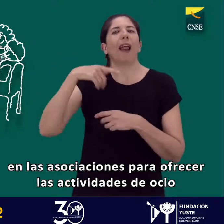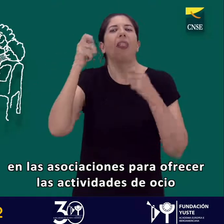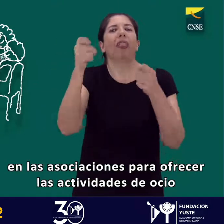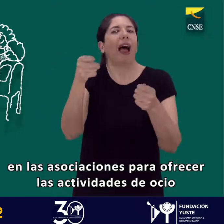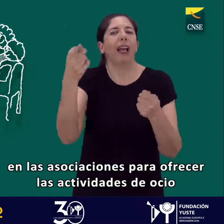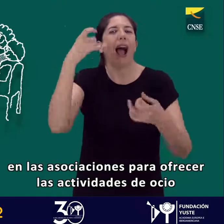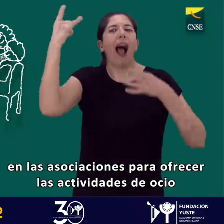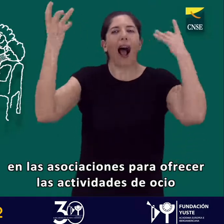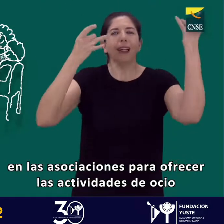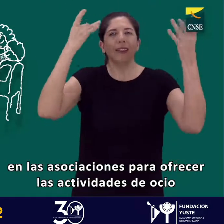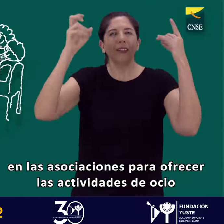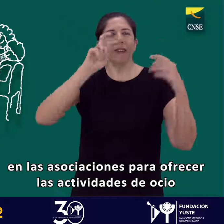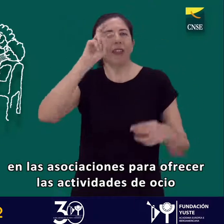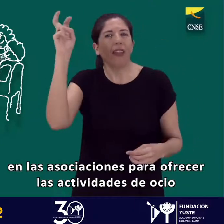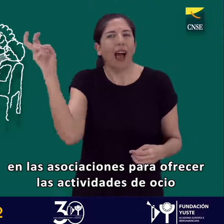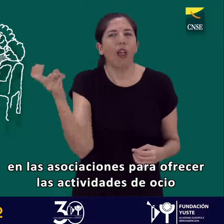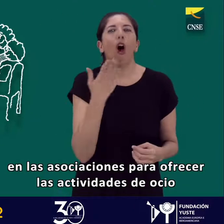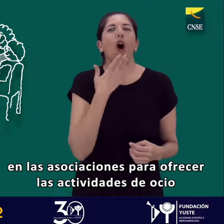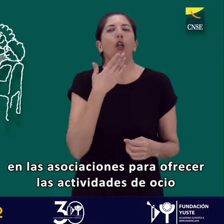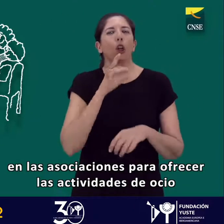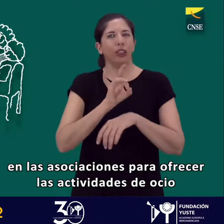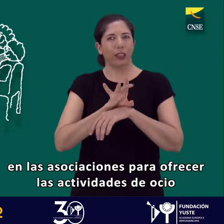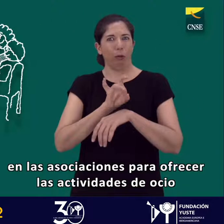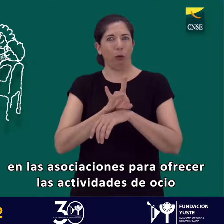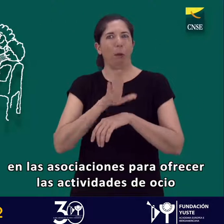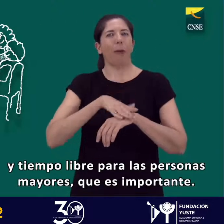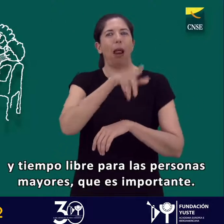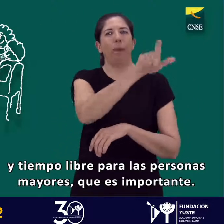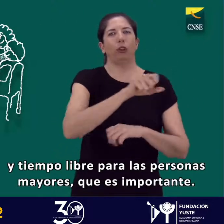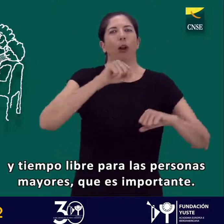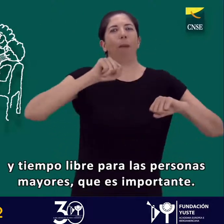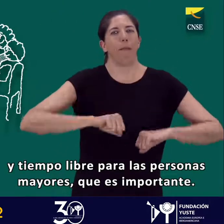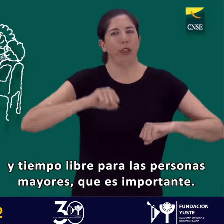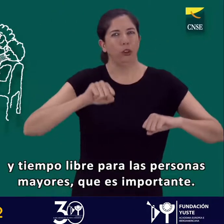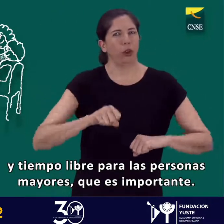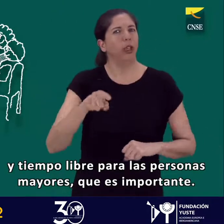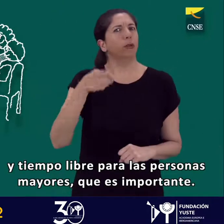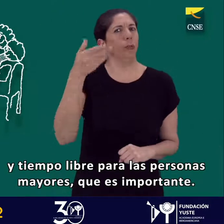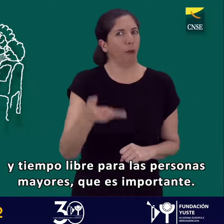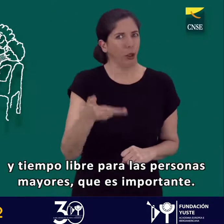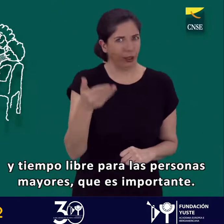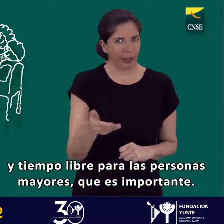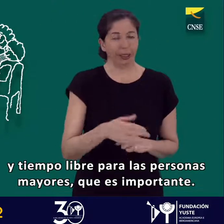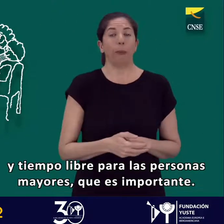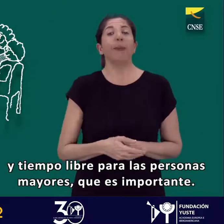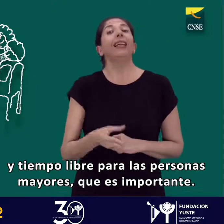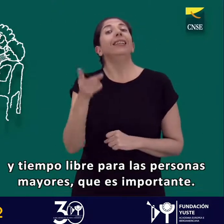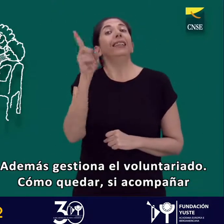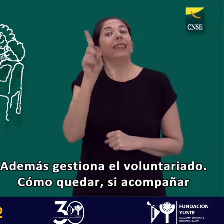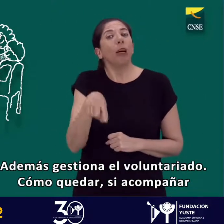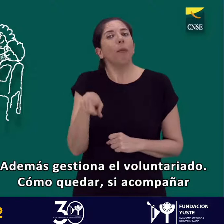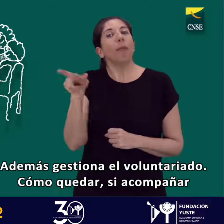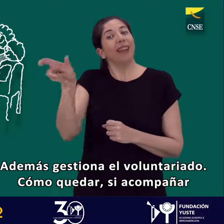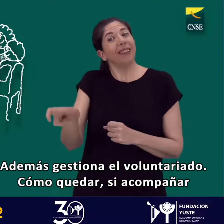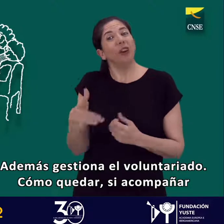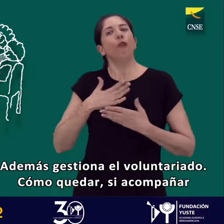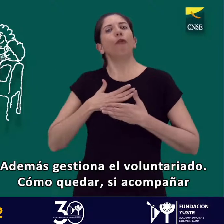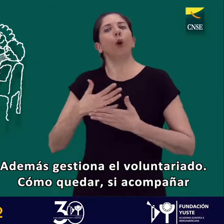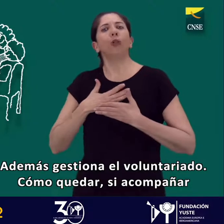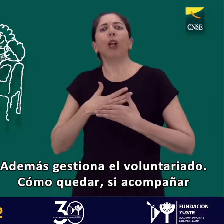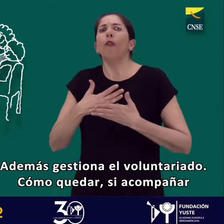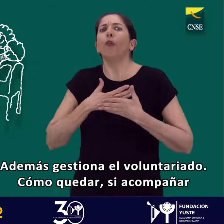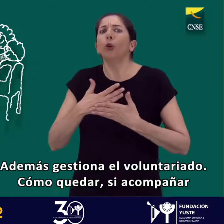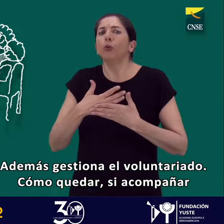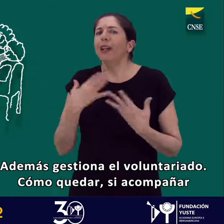asociaciones para ofrecer las actividades de ocio y tiempo libre para las personas mayores que es importante además